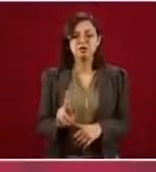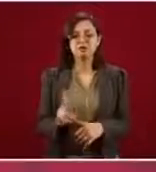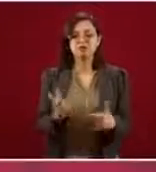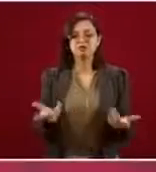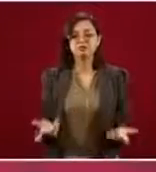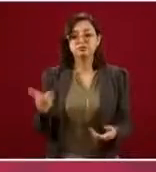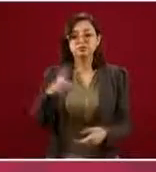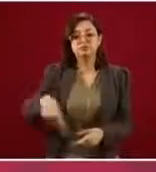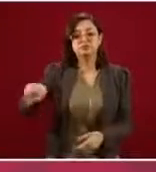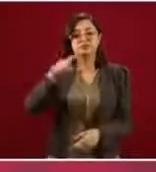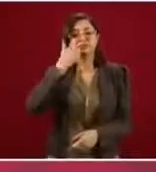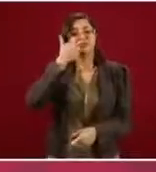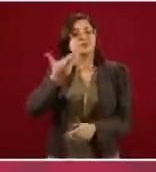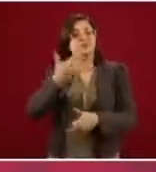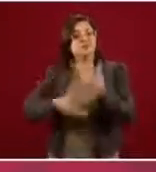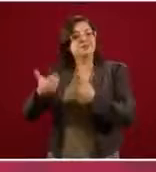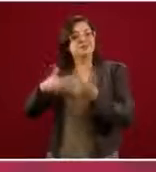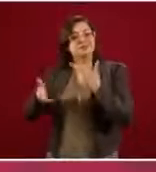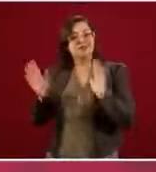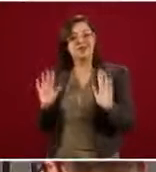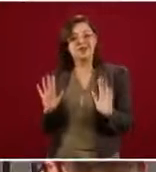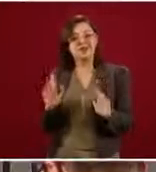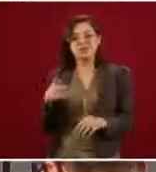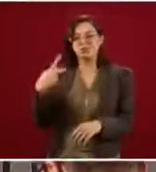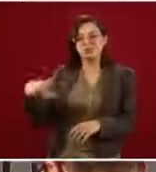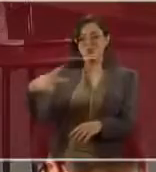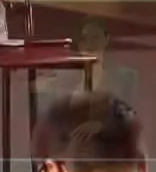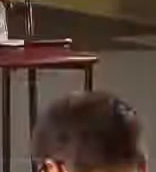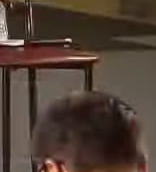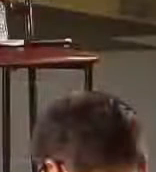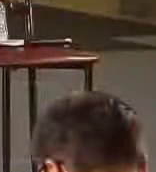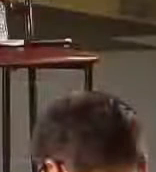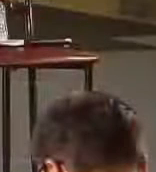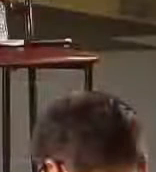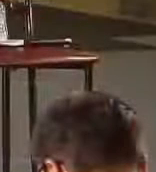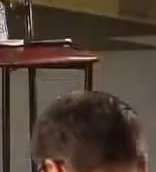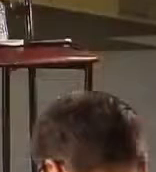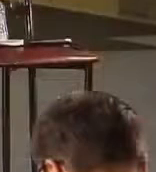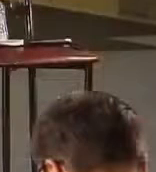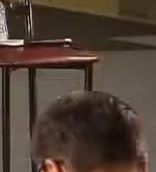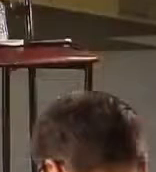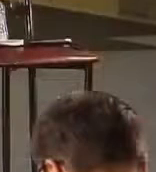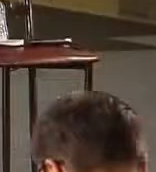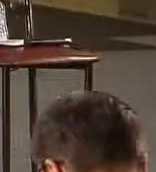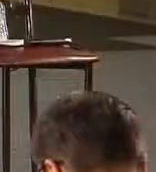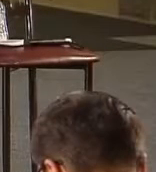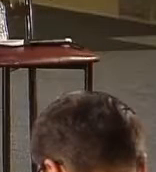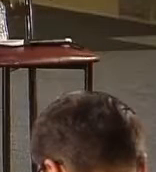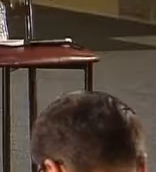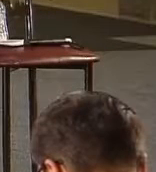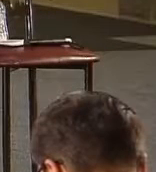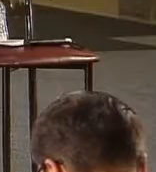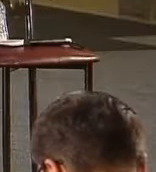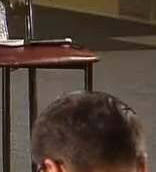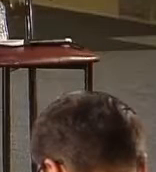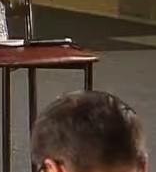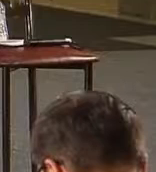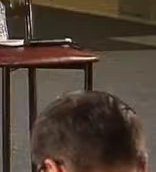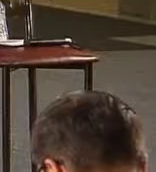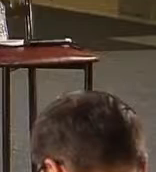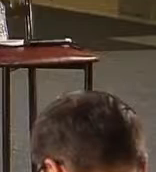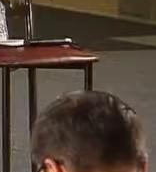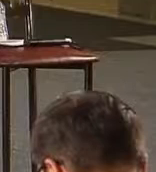por voluntad. Es un regreso asistido. ¿Qué pasó con esta última caravana?